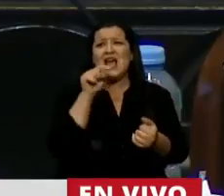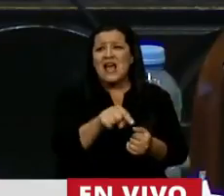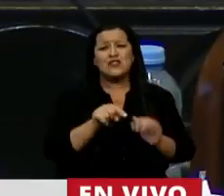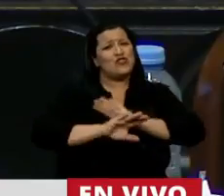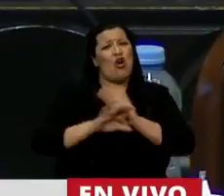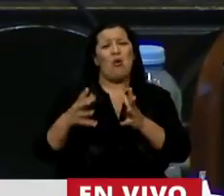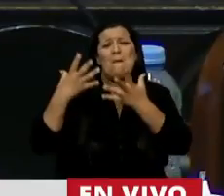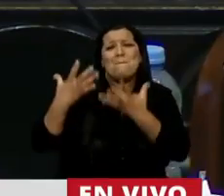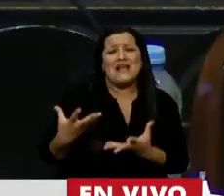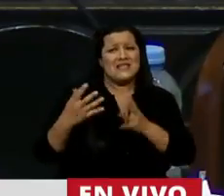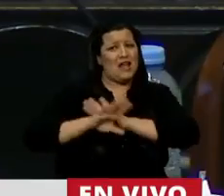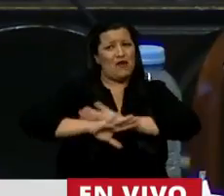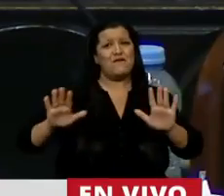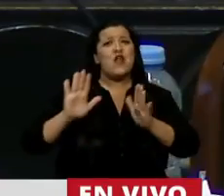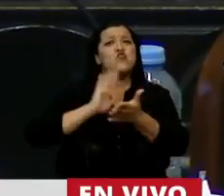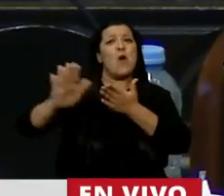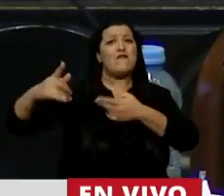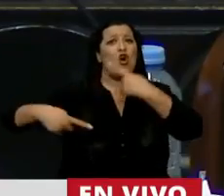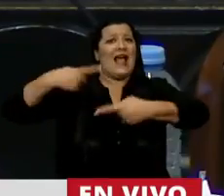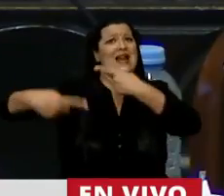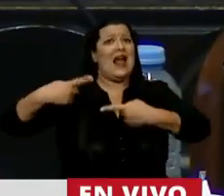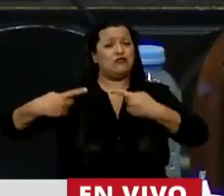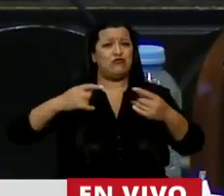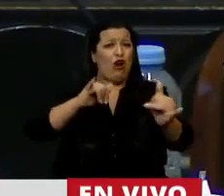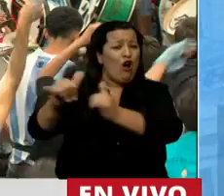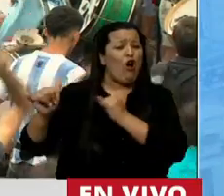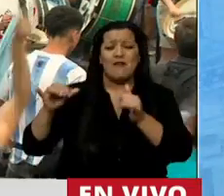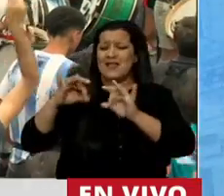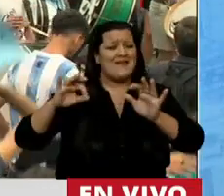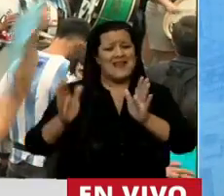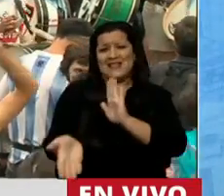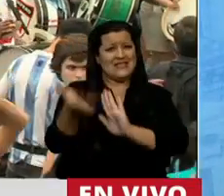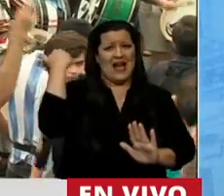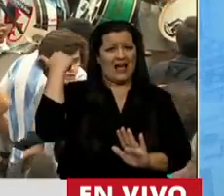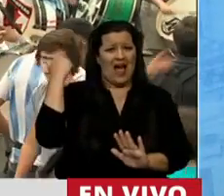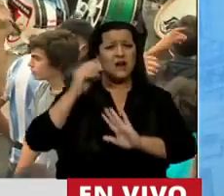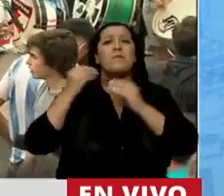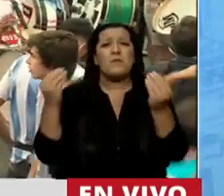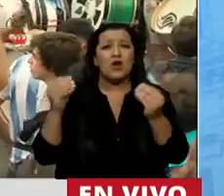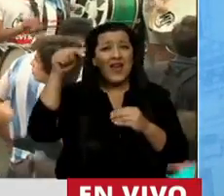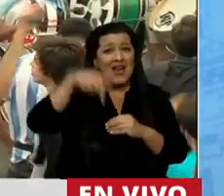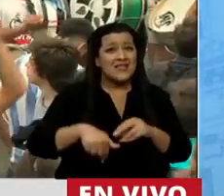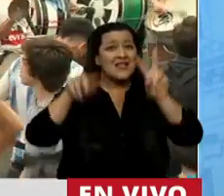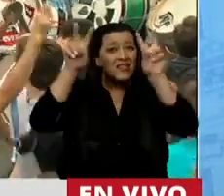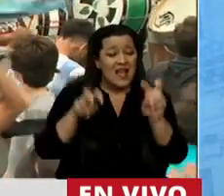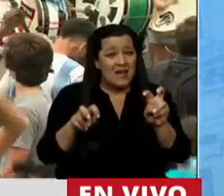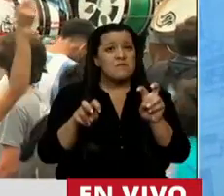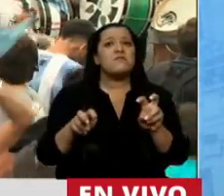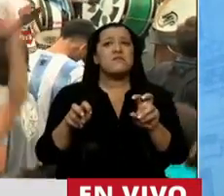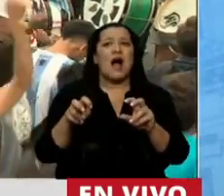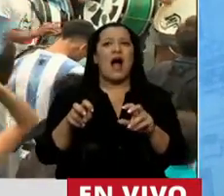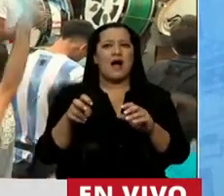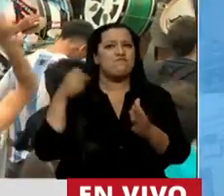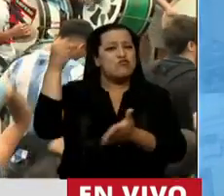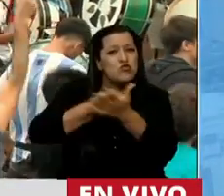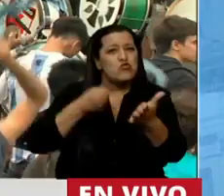esas mochilas de encima a las nuevas generaciones, porque esto se trata también, sin lugar a dudas, de una lucha con un